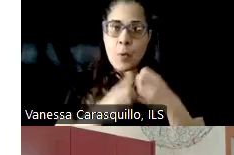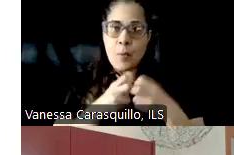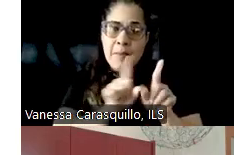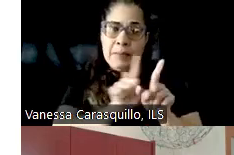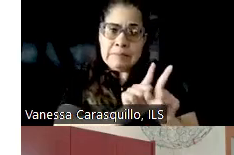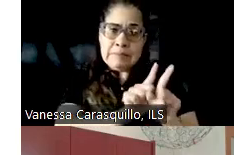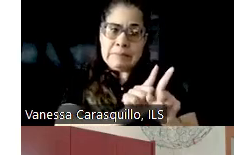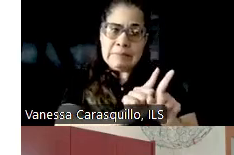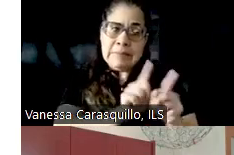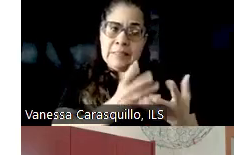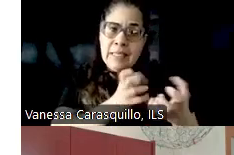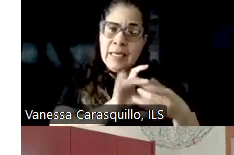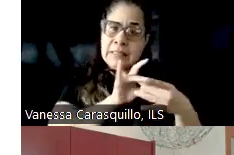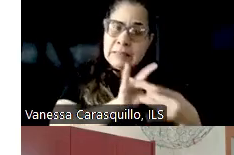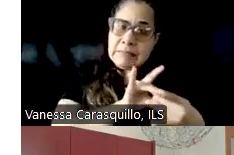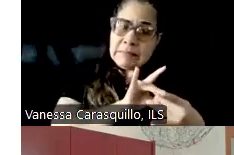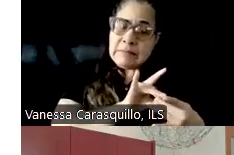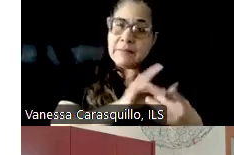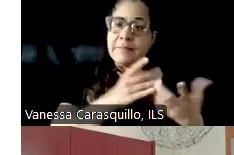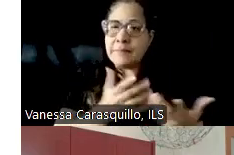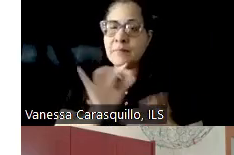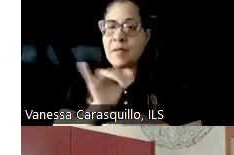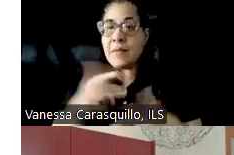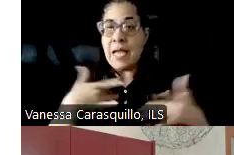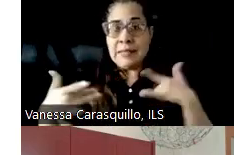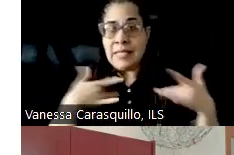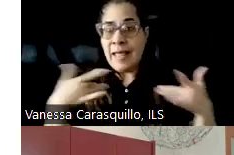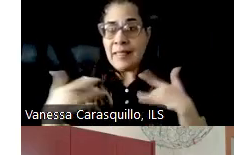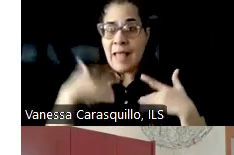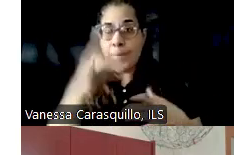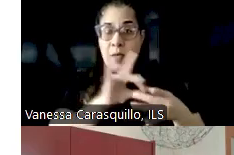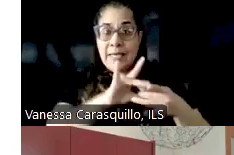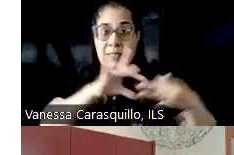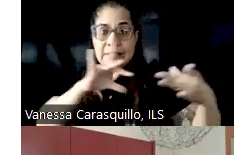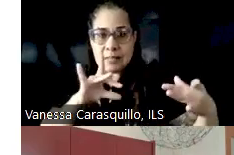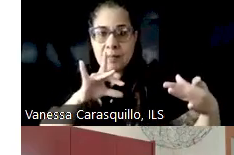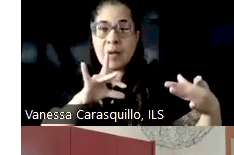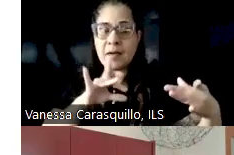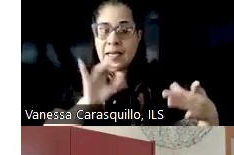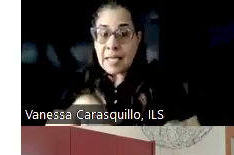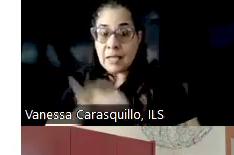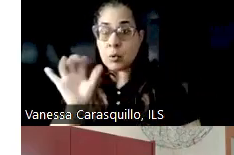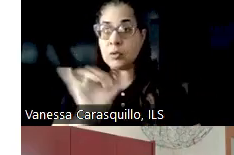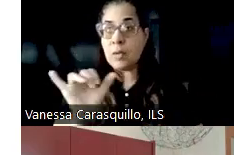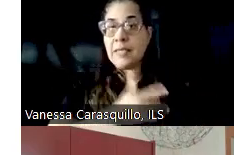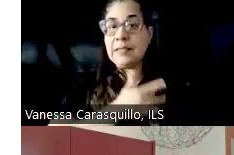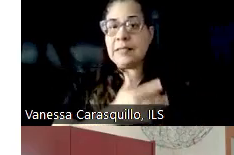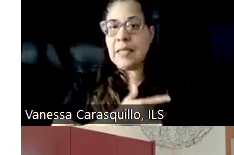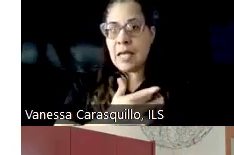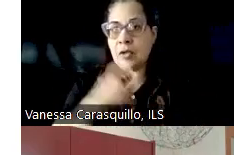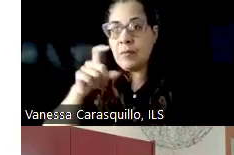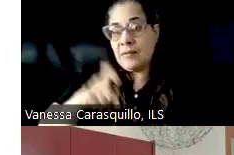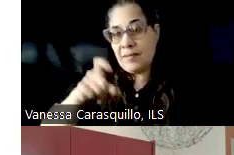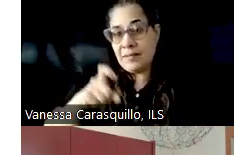Y estamos hablando también de una ansiedad de separación. Así que estos pueden ser síntomas también de que se requiera de una